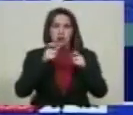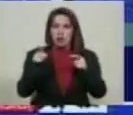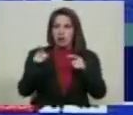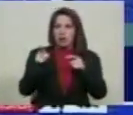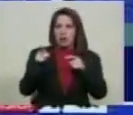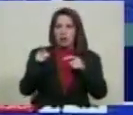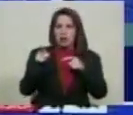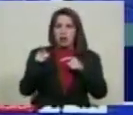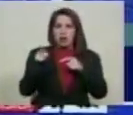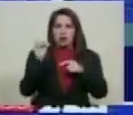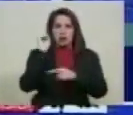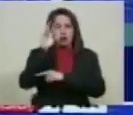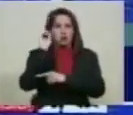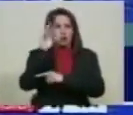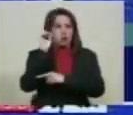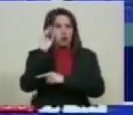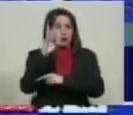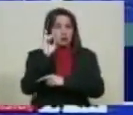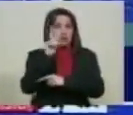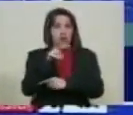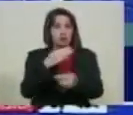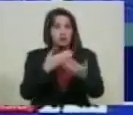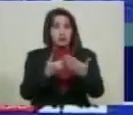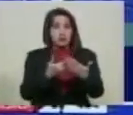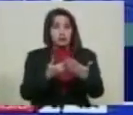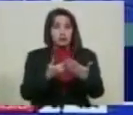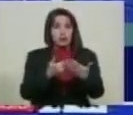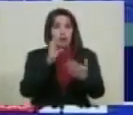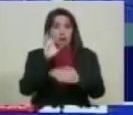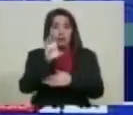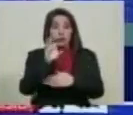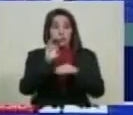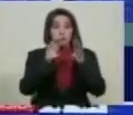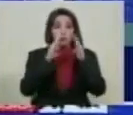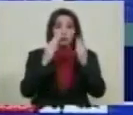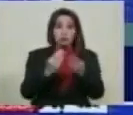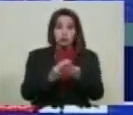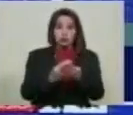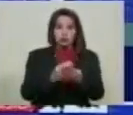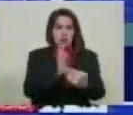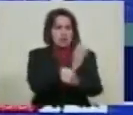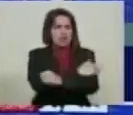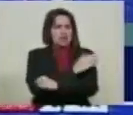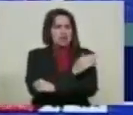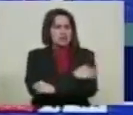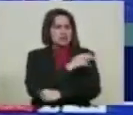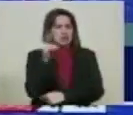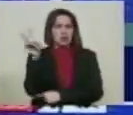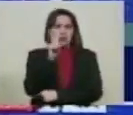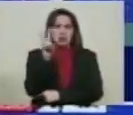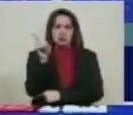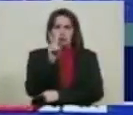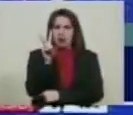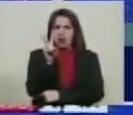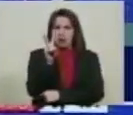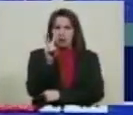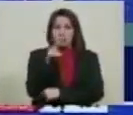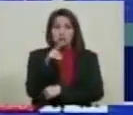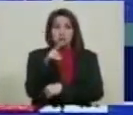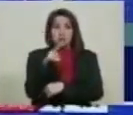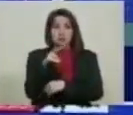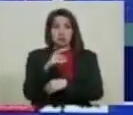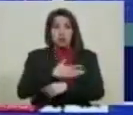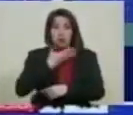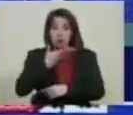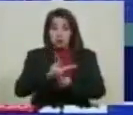Congreso y ante el país y ante el mundo. La derecha venezolana es opción de